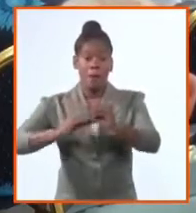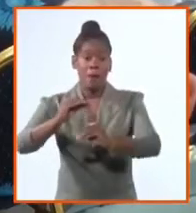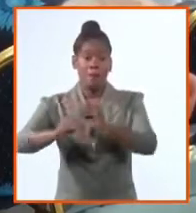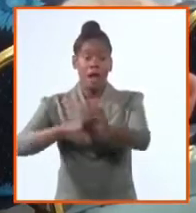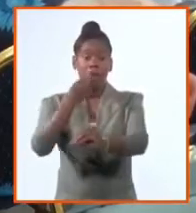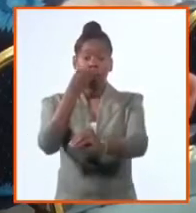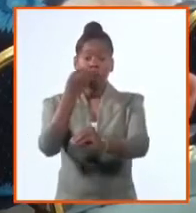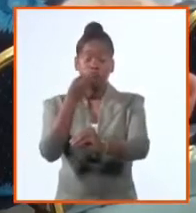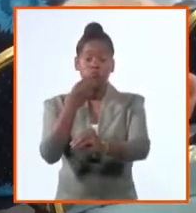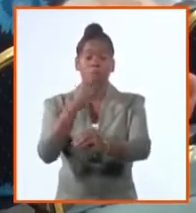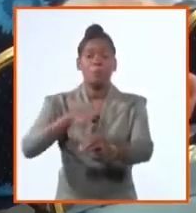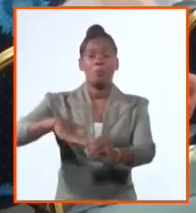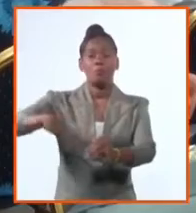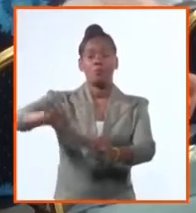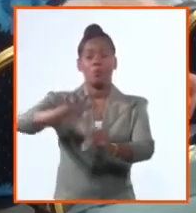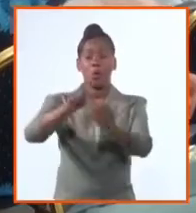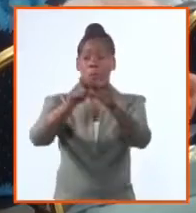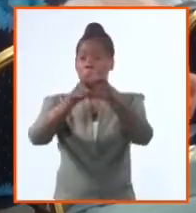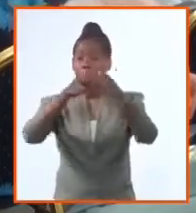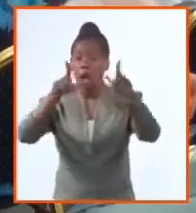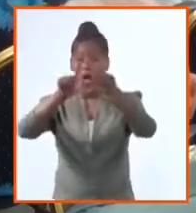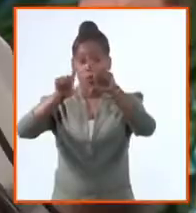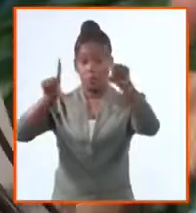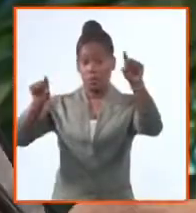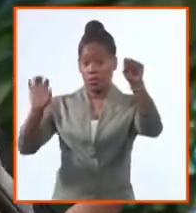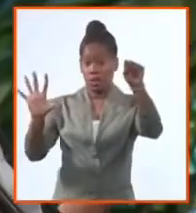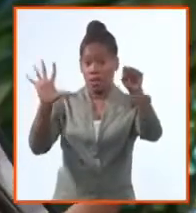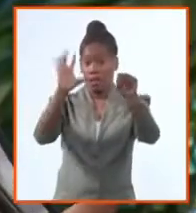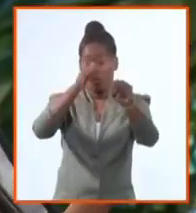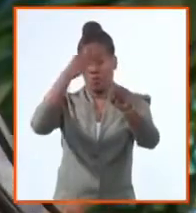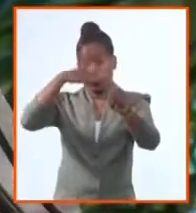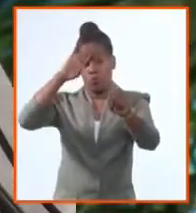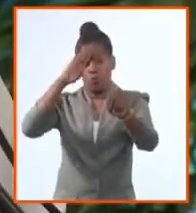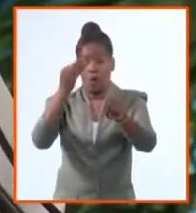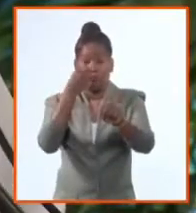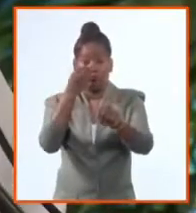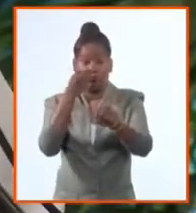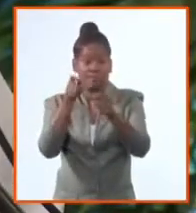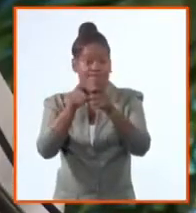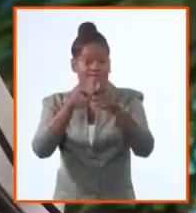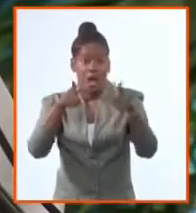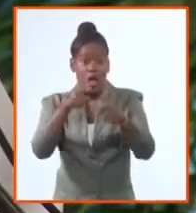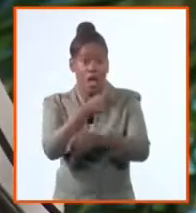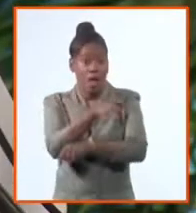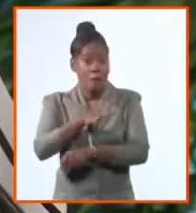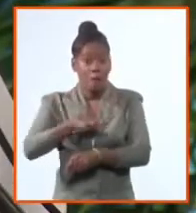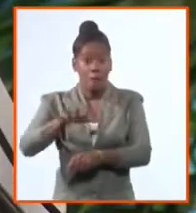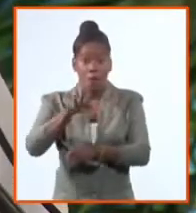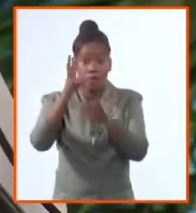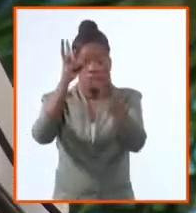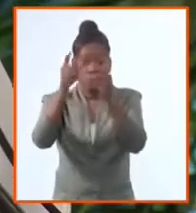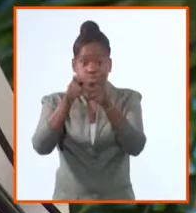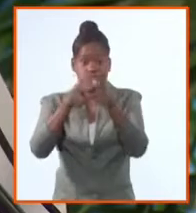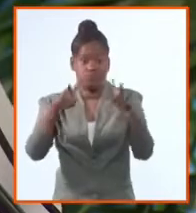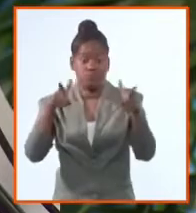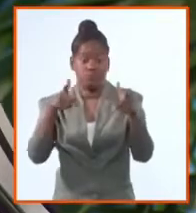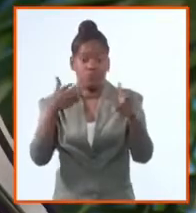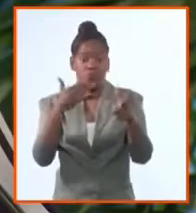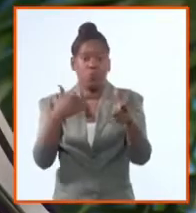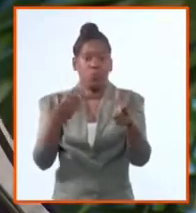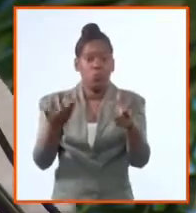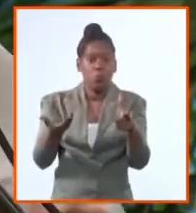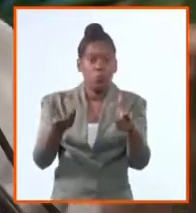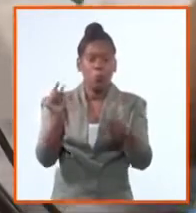termoeléctricas. ¿Qué panorama tenemos de aquí al 2030? Bueno, hay que hacer una inversión de 10.000 millones de dólares, compañeros,